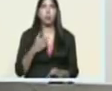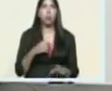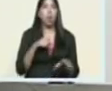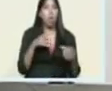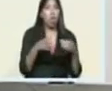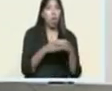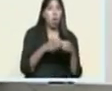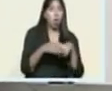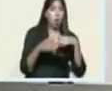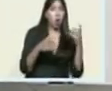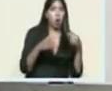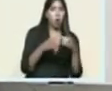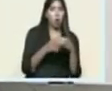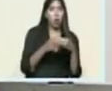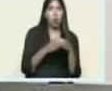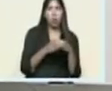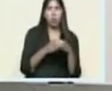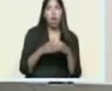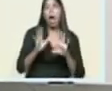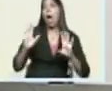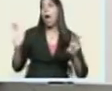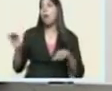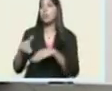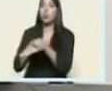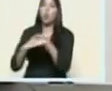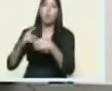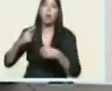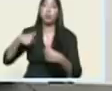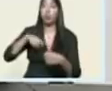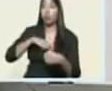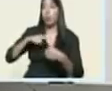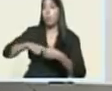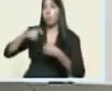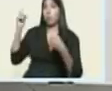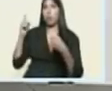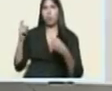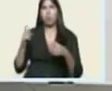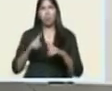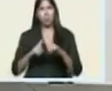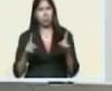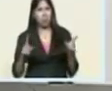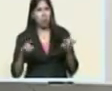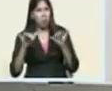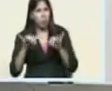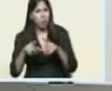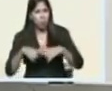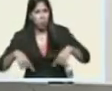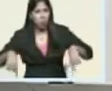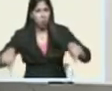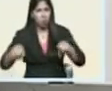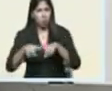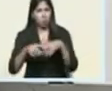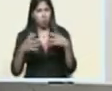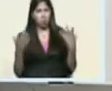no hay garantía en este juego de béisbol, nos vamos. Ah, pero tú estás jugando en el mismo campo,